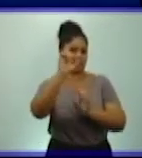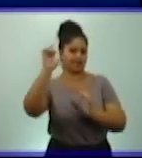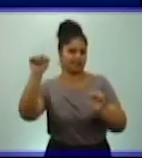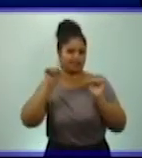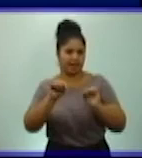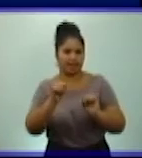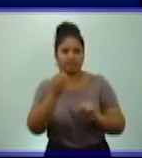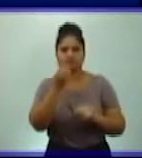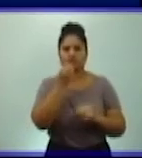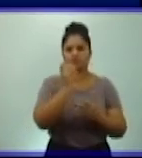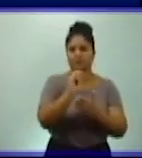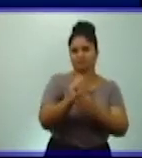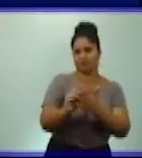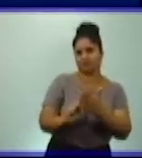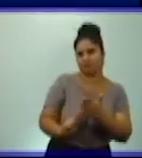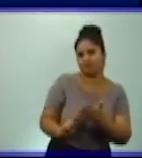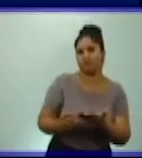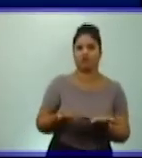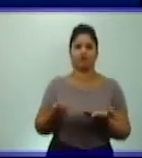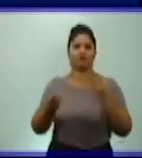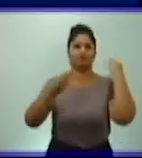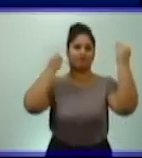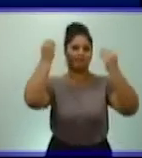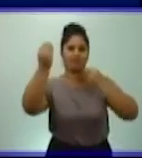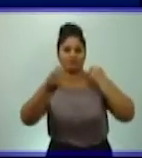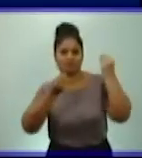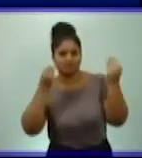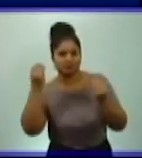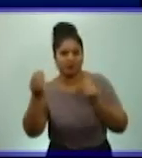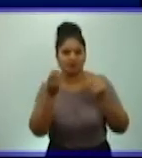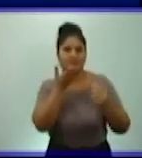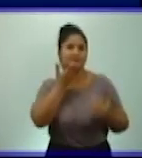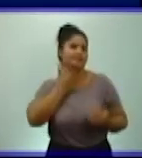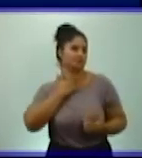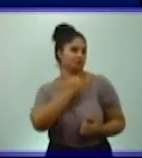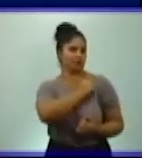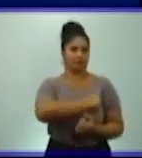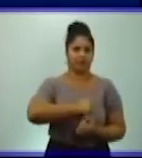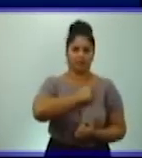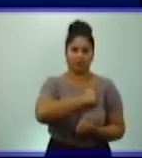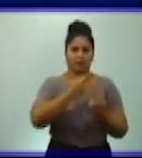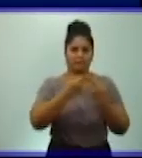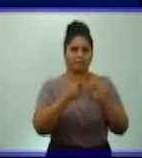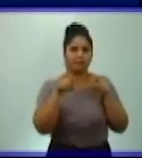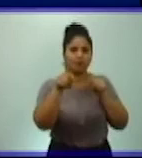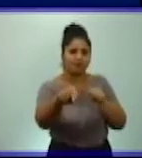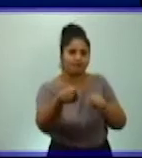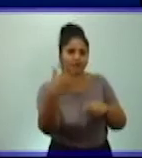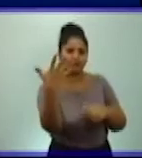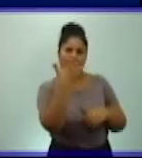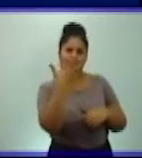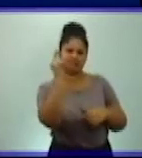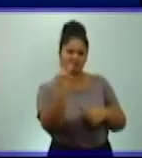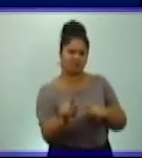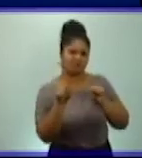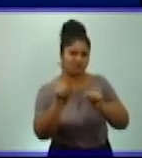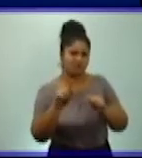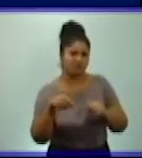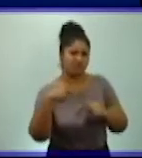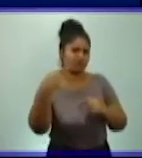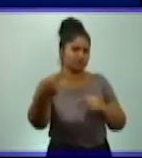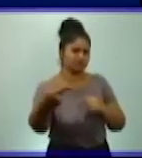poder cultivarse intelectualmente. Por tanto, de esta forma intensa, de esta forma